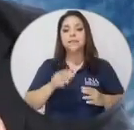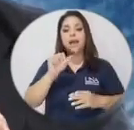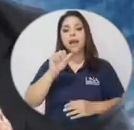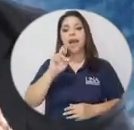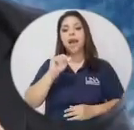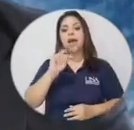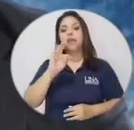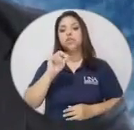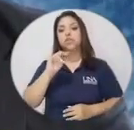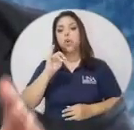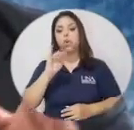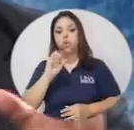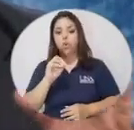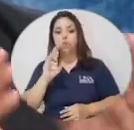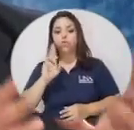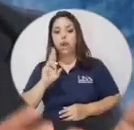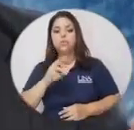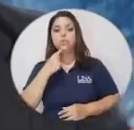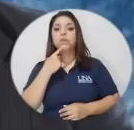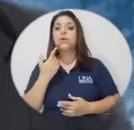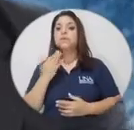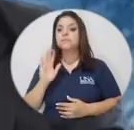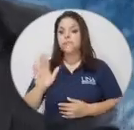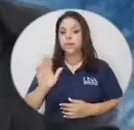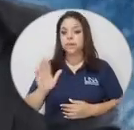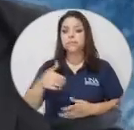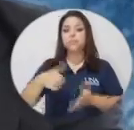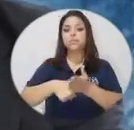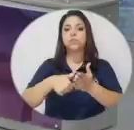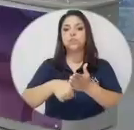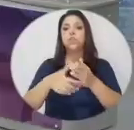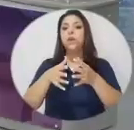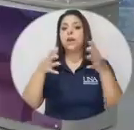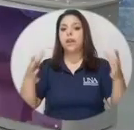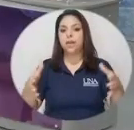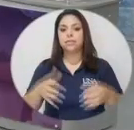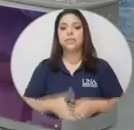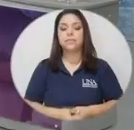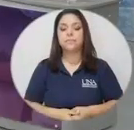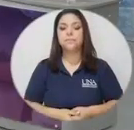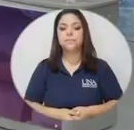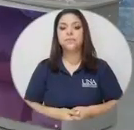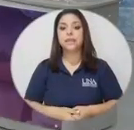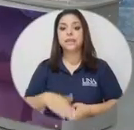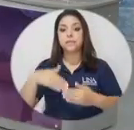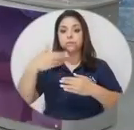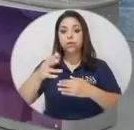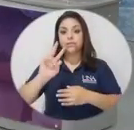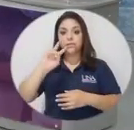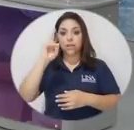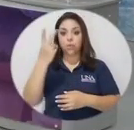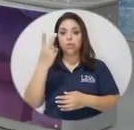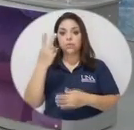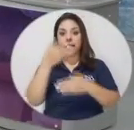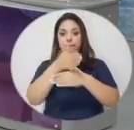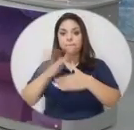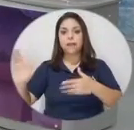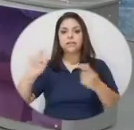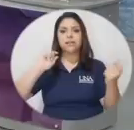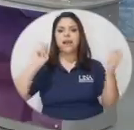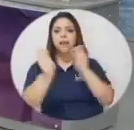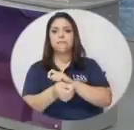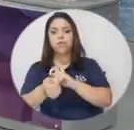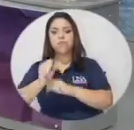dice, espere que llegue la votación grande. Y en la segunda parte cambió la votación hacia Obama para